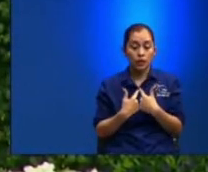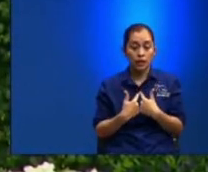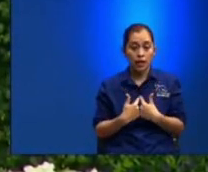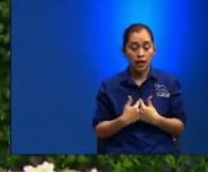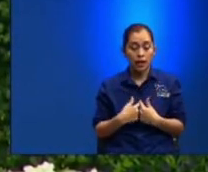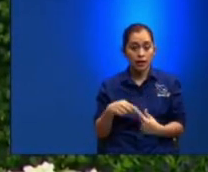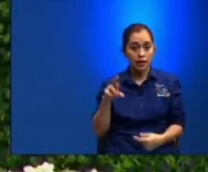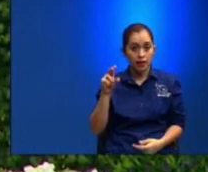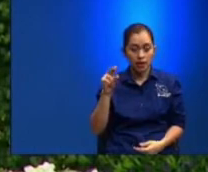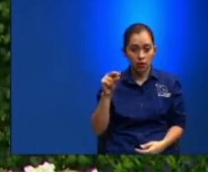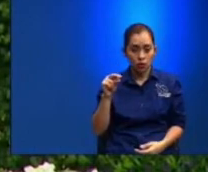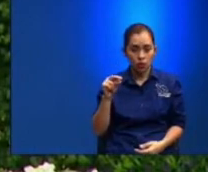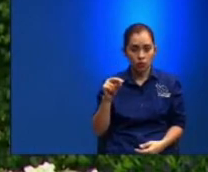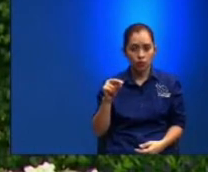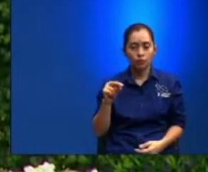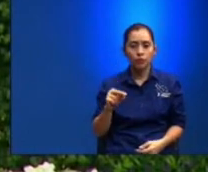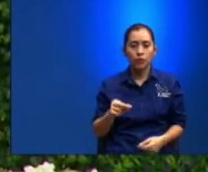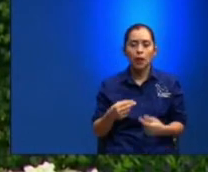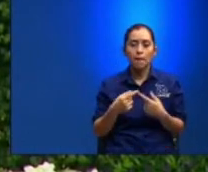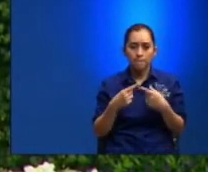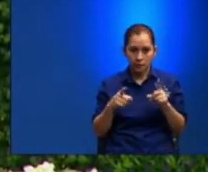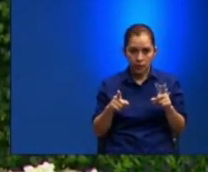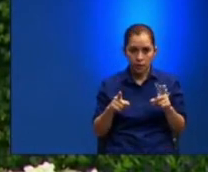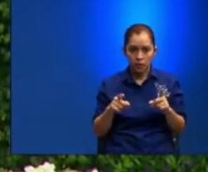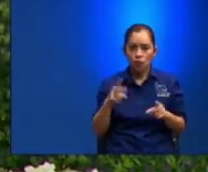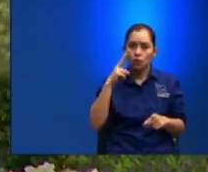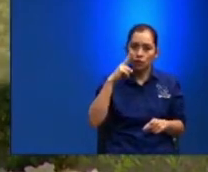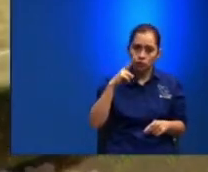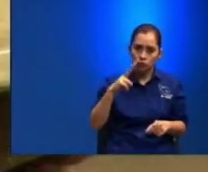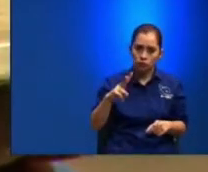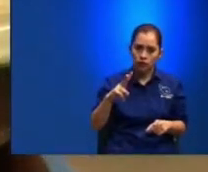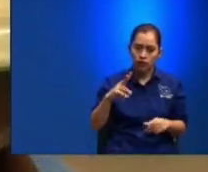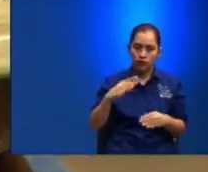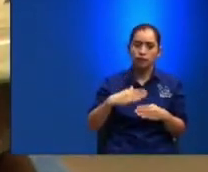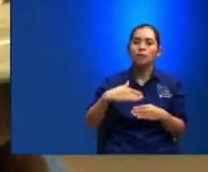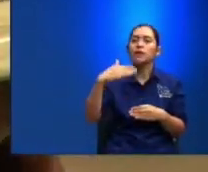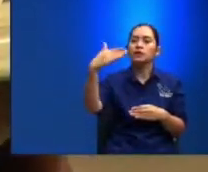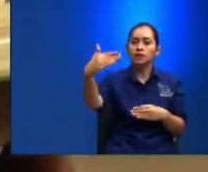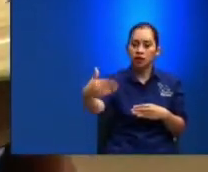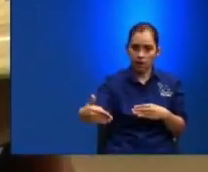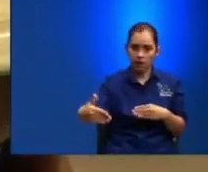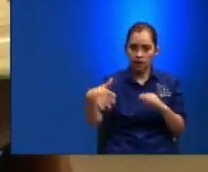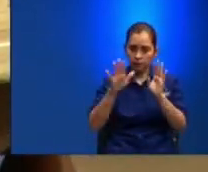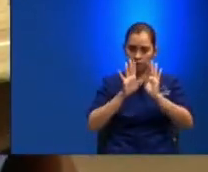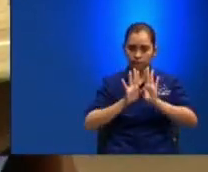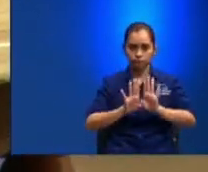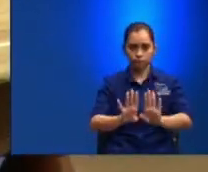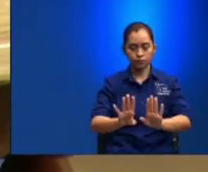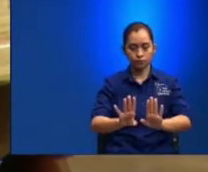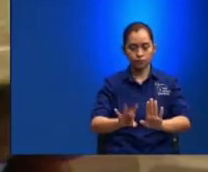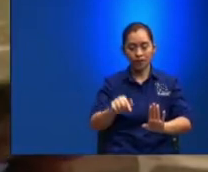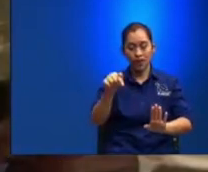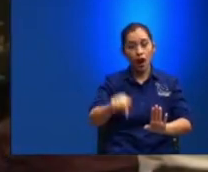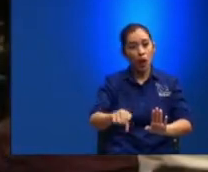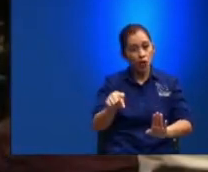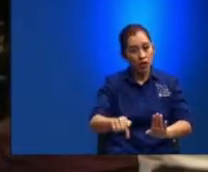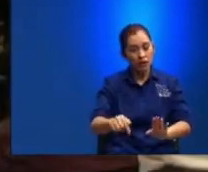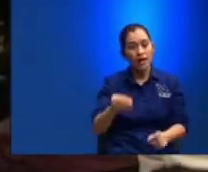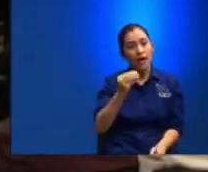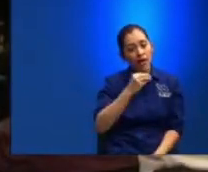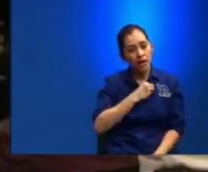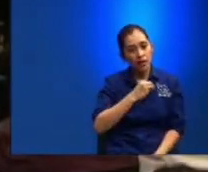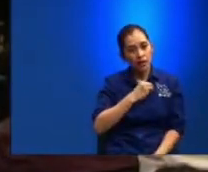estaban hechas pero eso lo vamos a ver si el señor así no lo permite más adelante ahora lo que quiero que analicemos es lo siguiente en